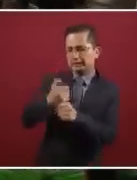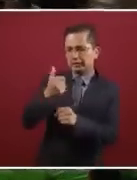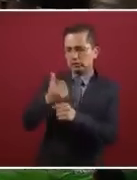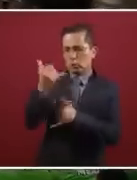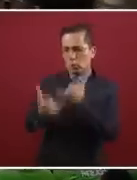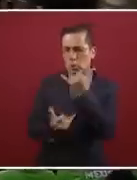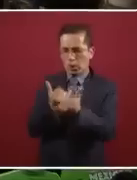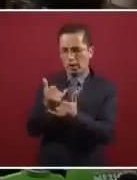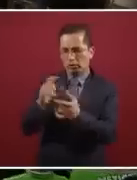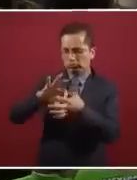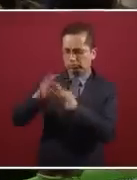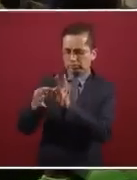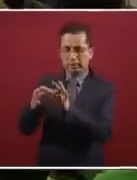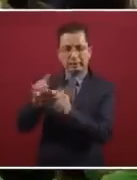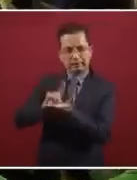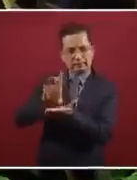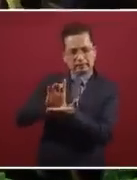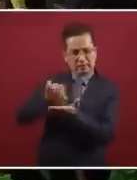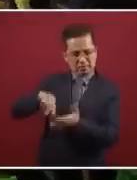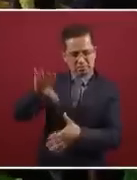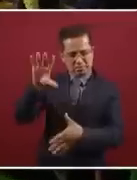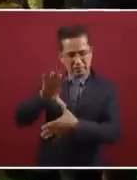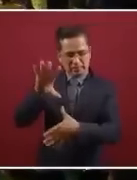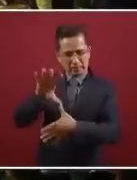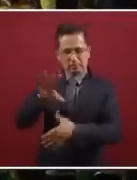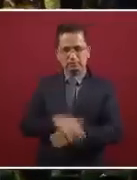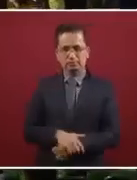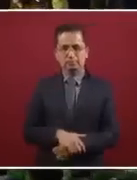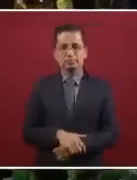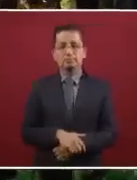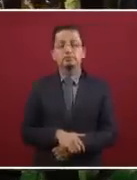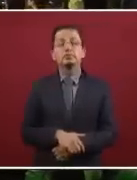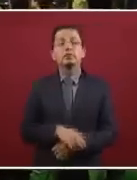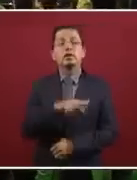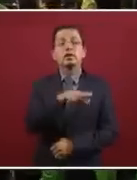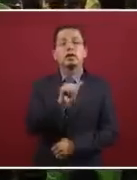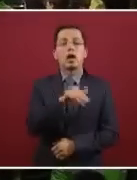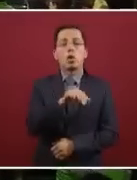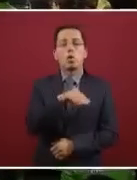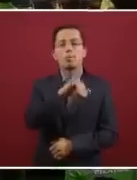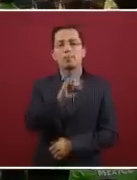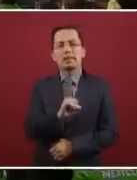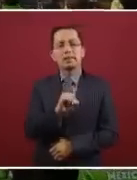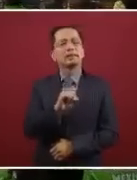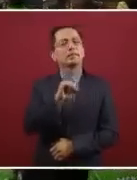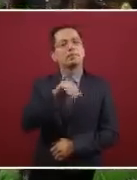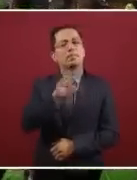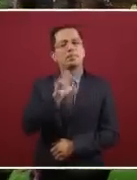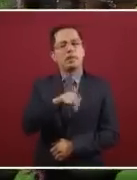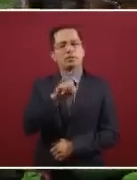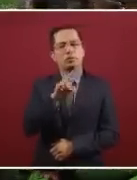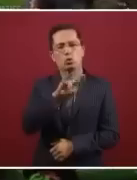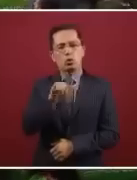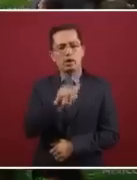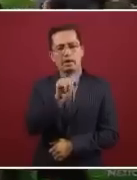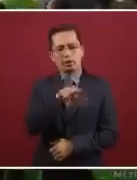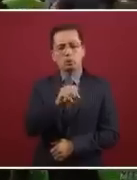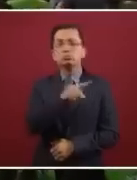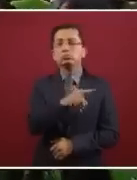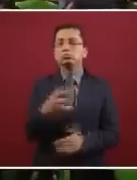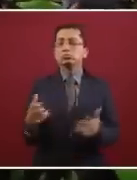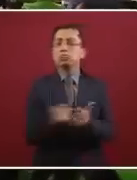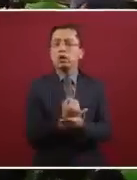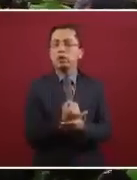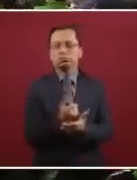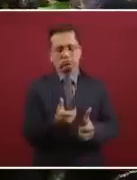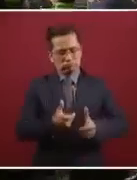Lima-Perú 2019. Reciben Naomi Somellera Mandujano, ganadora de 6 medallas de oro en la